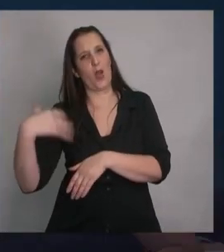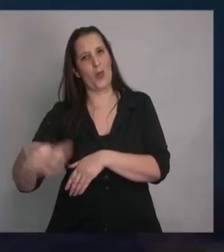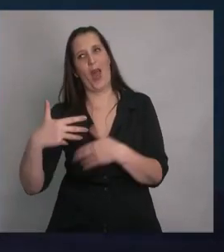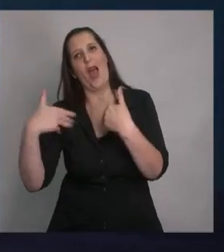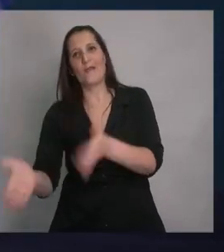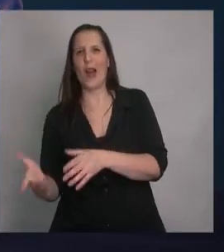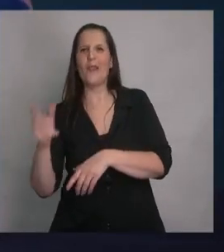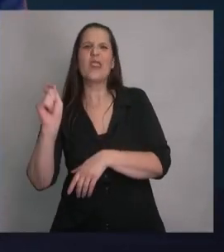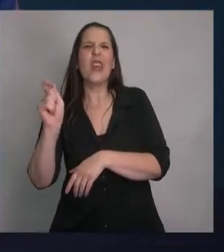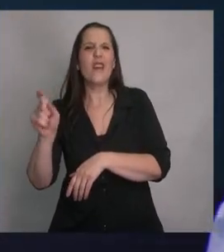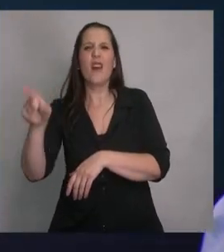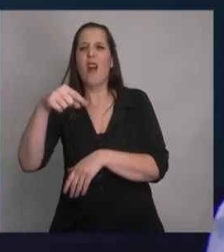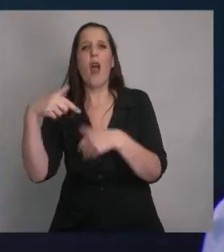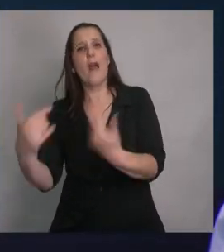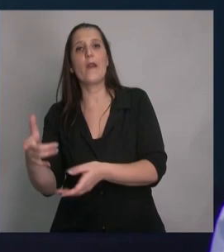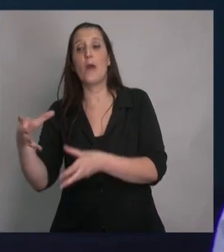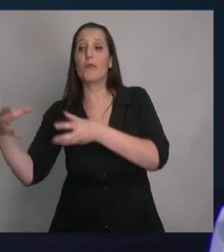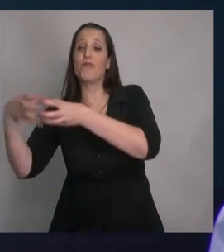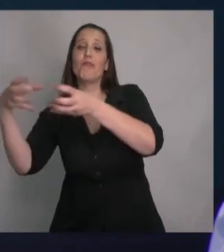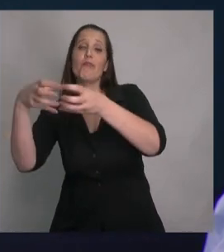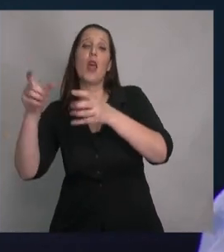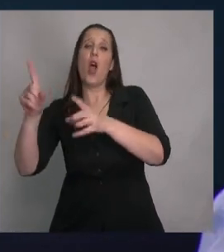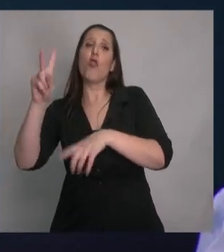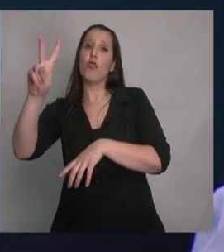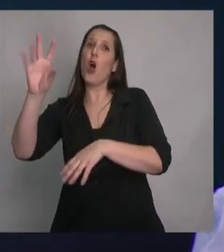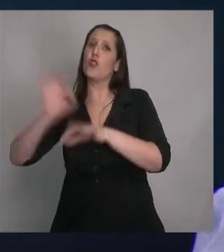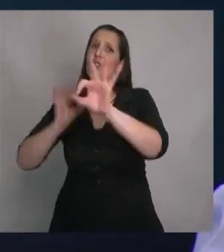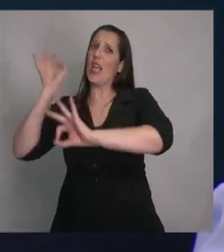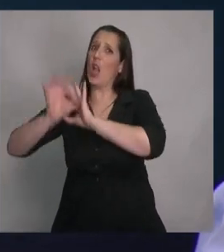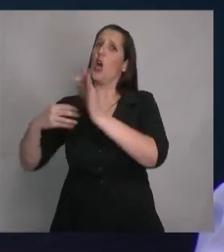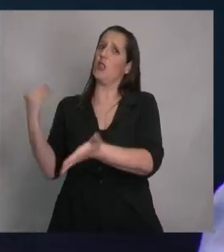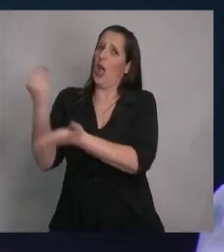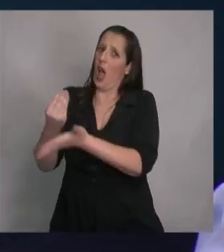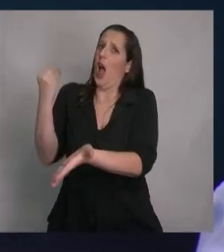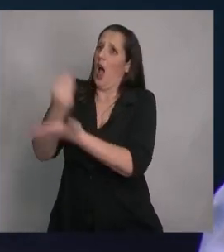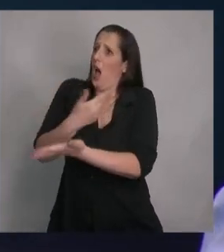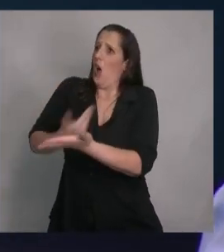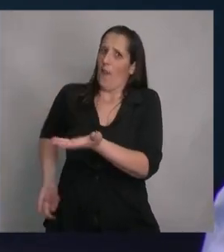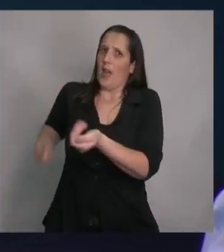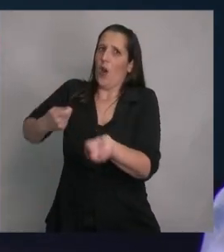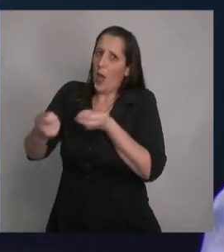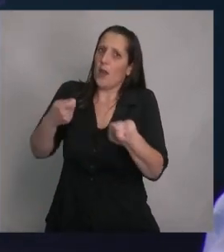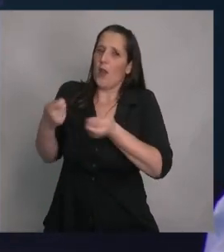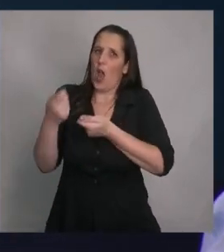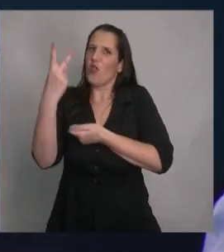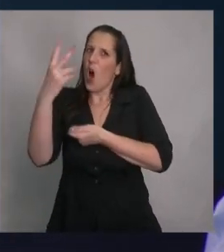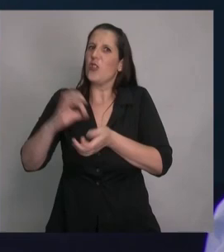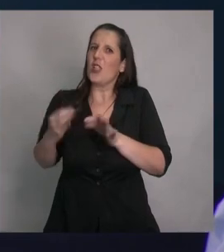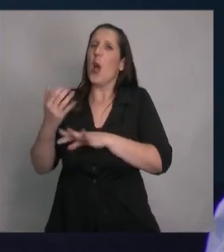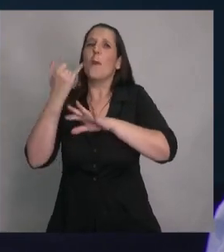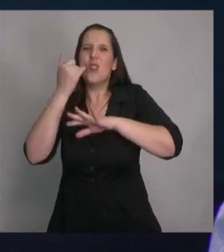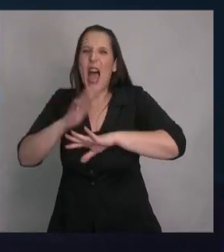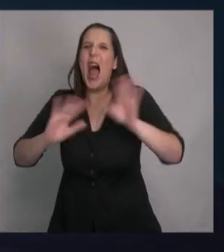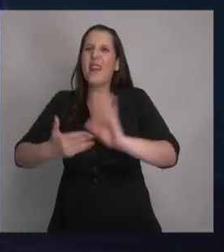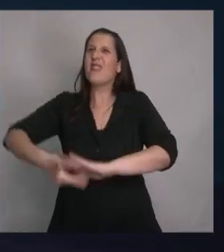quienes tradicionalmente han gobernado durante dos siglos de vida republicana, pero son los mismos que habían gobernado durante